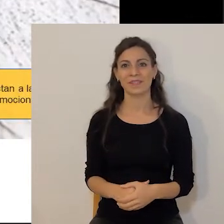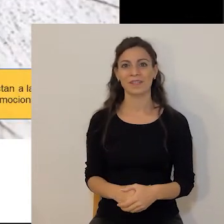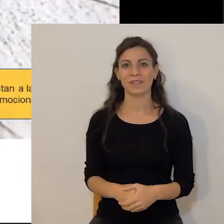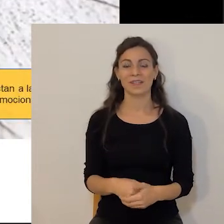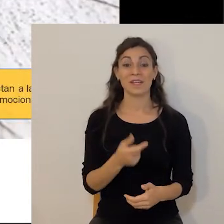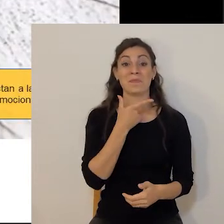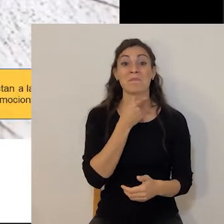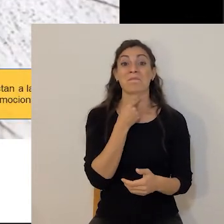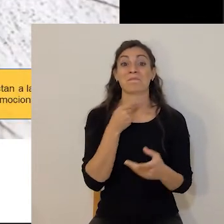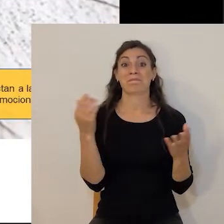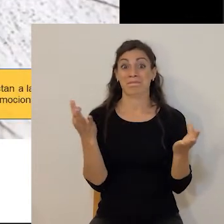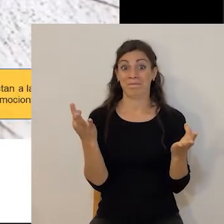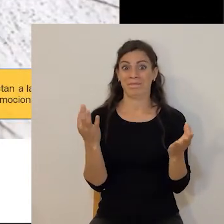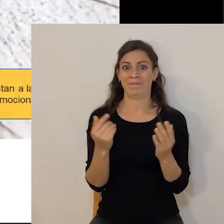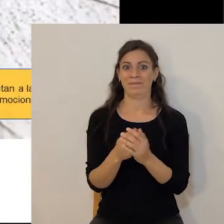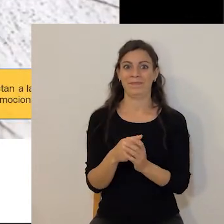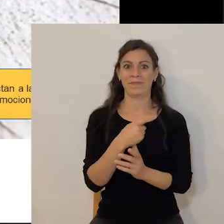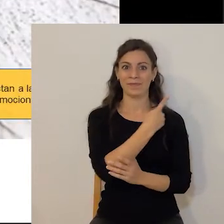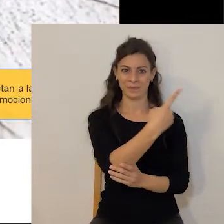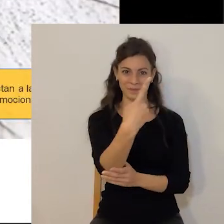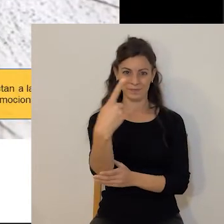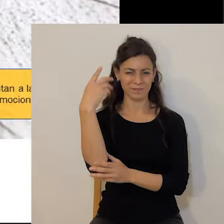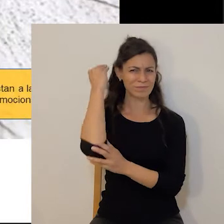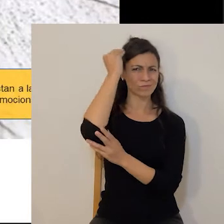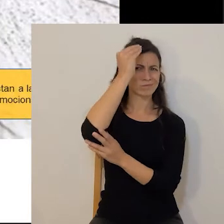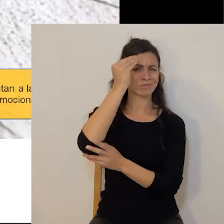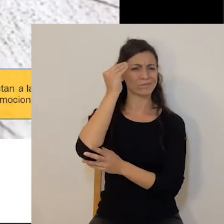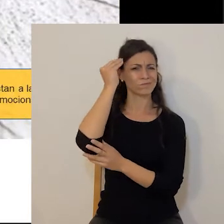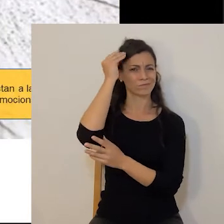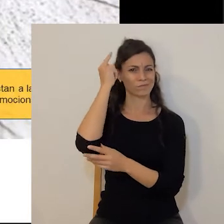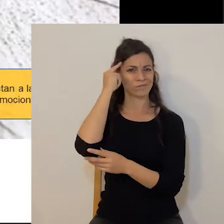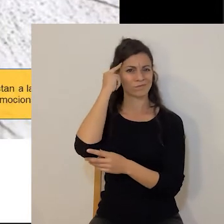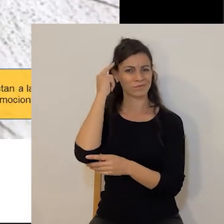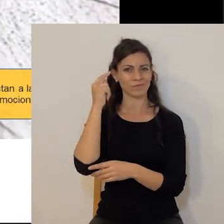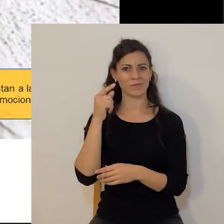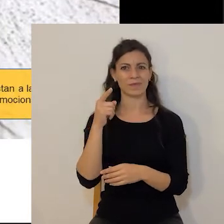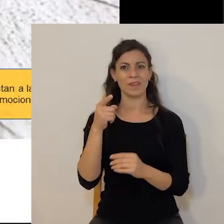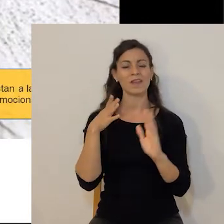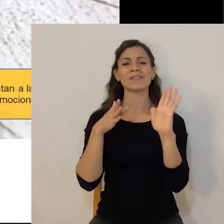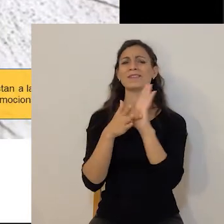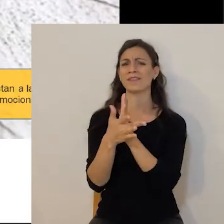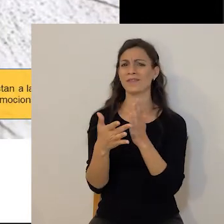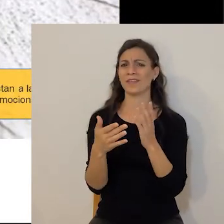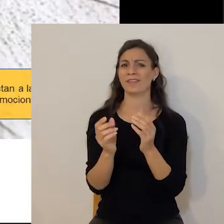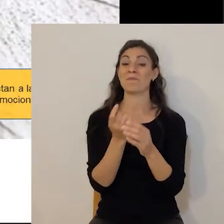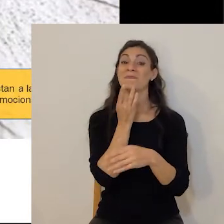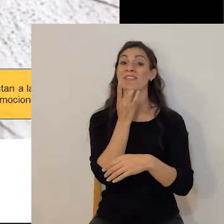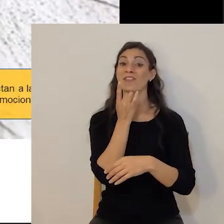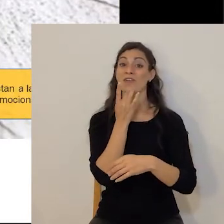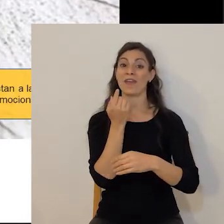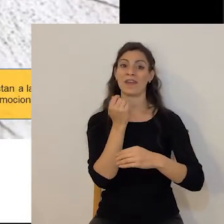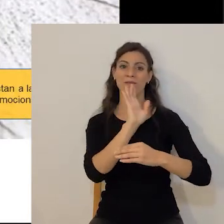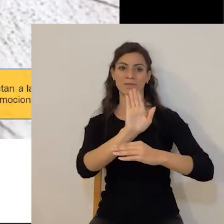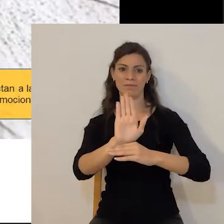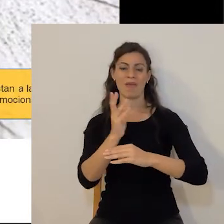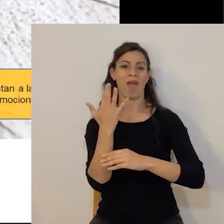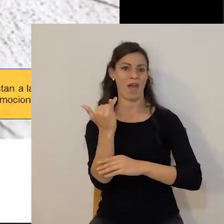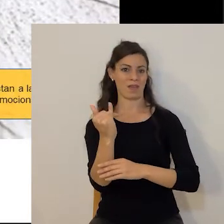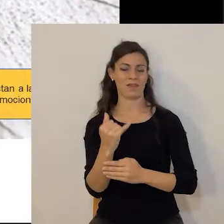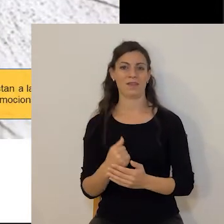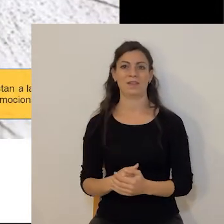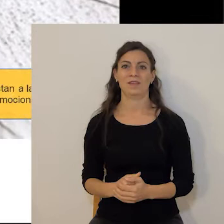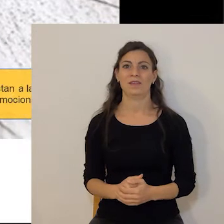me gustaría que cada uno reflexionarais. Esto es una definición. En el diccionario viene esta definición.